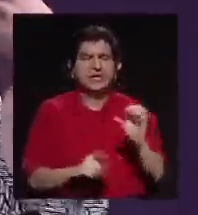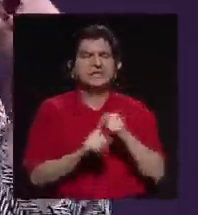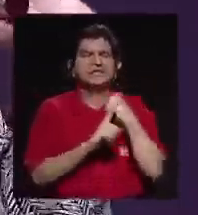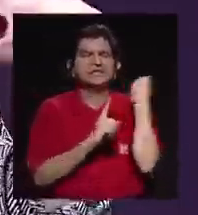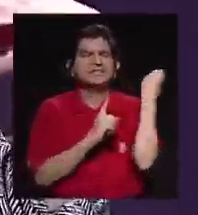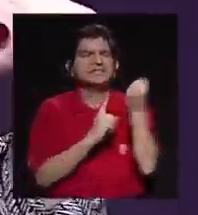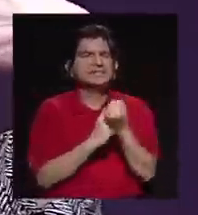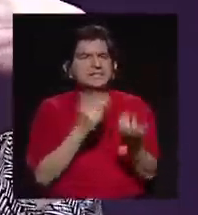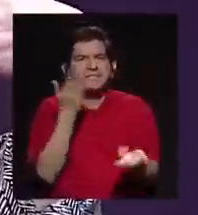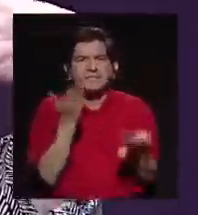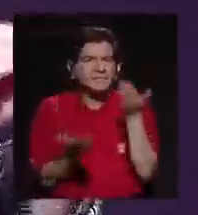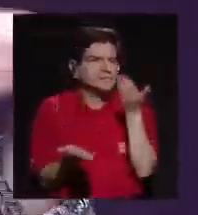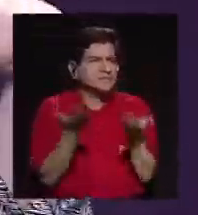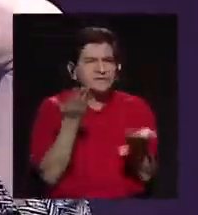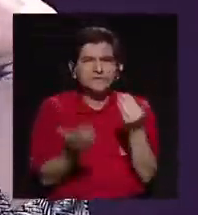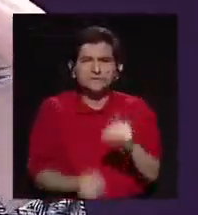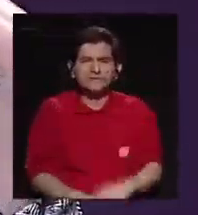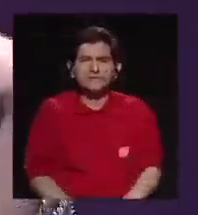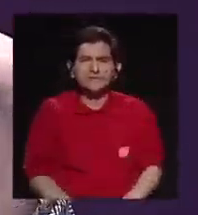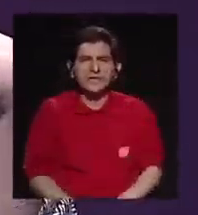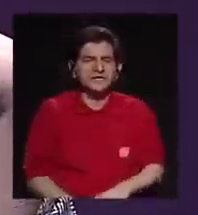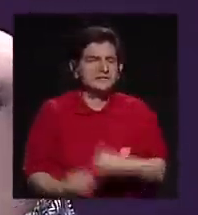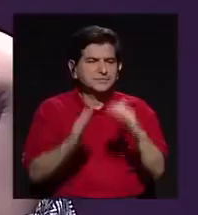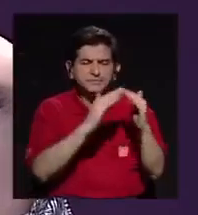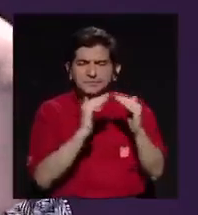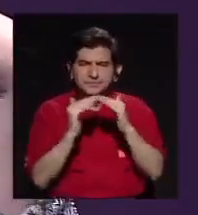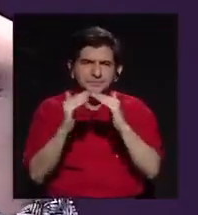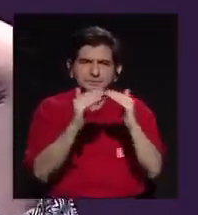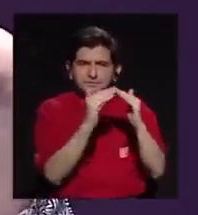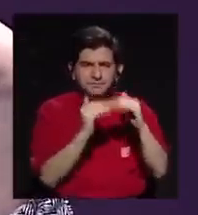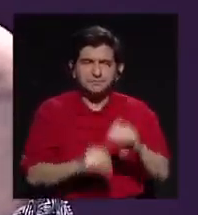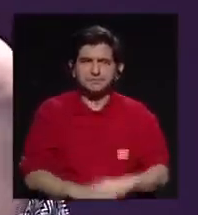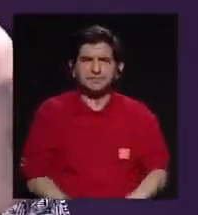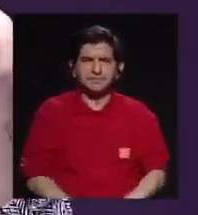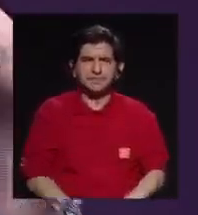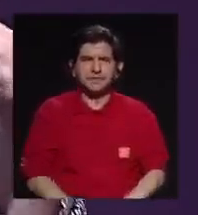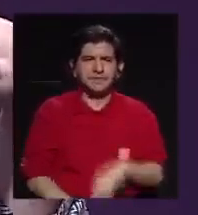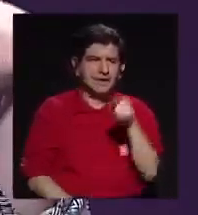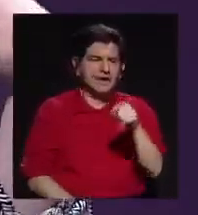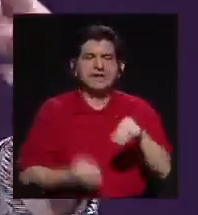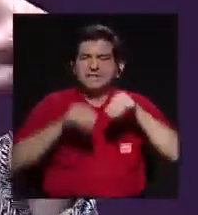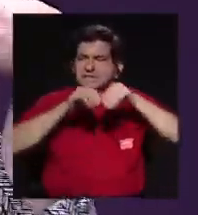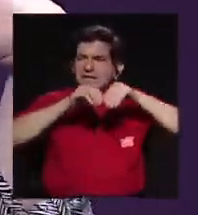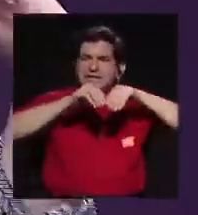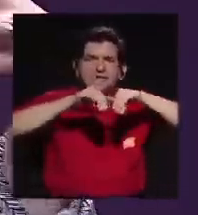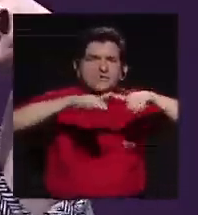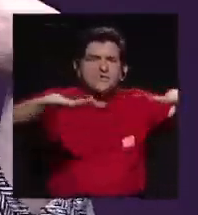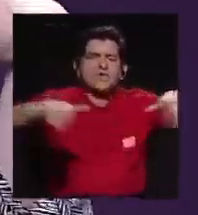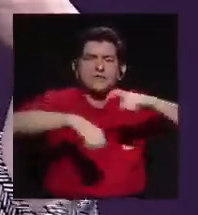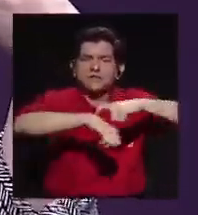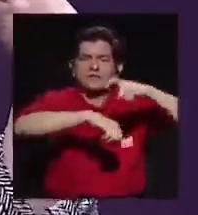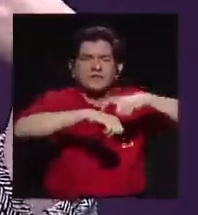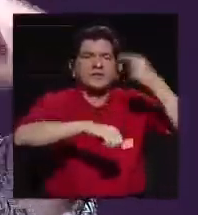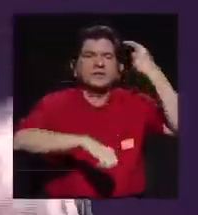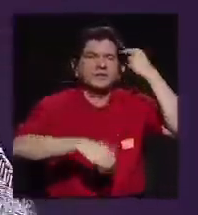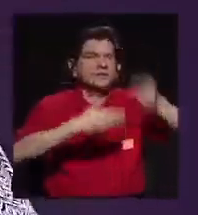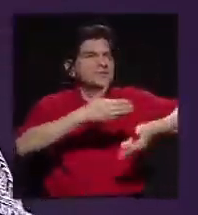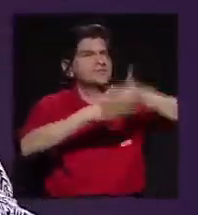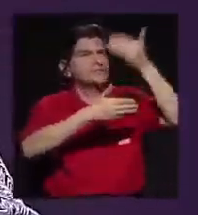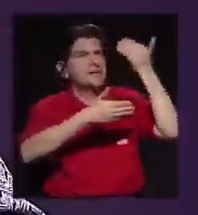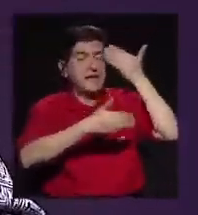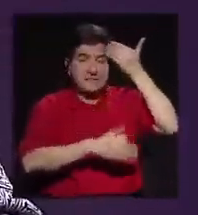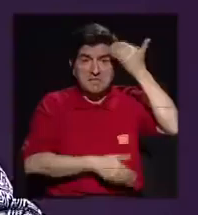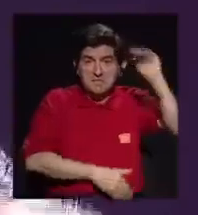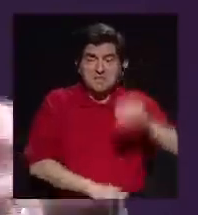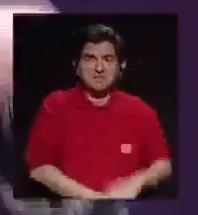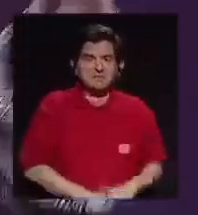cuestión más tal vez como comunitaria, ¿verdad? Con esas redes que en algún momento hubo, pensemos, no sé,